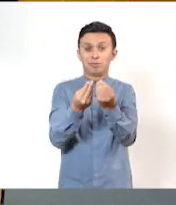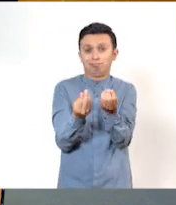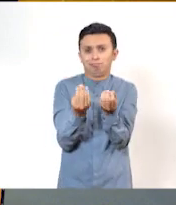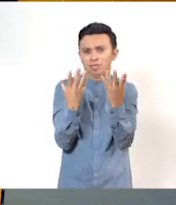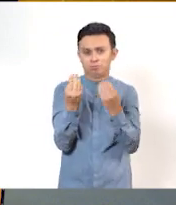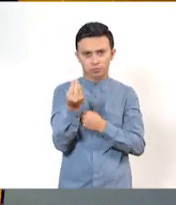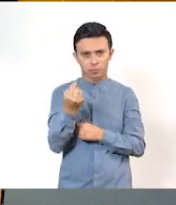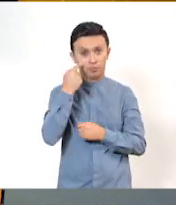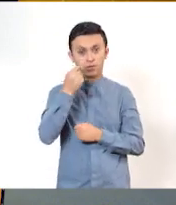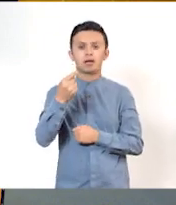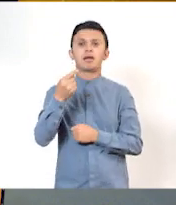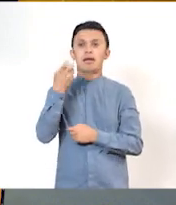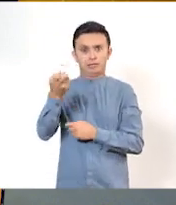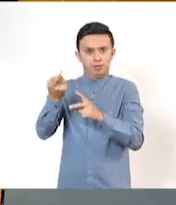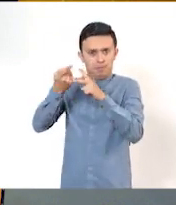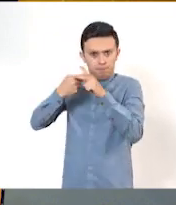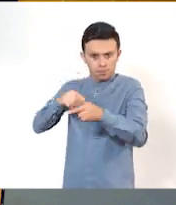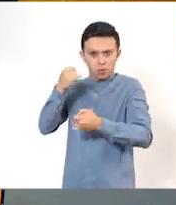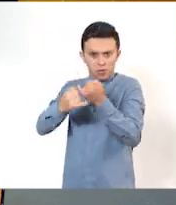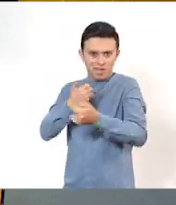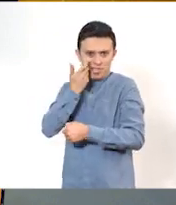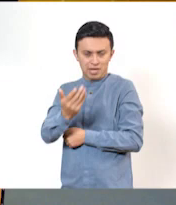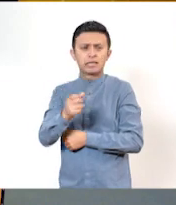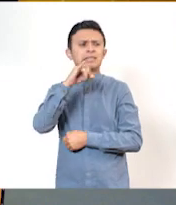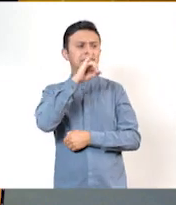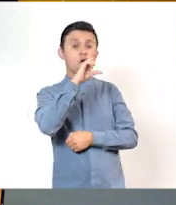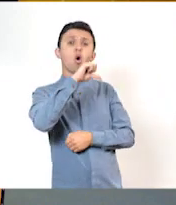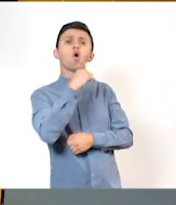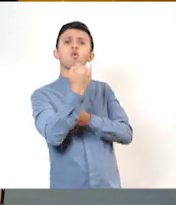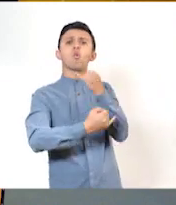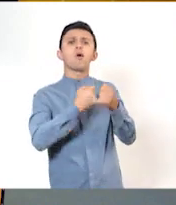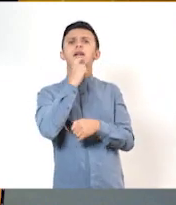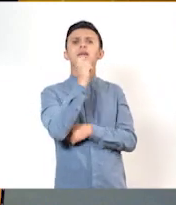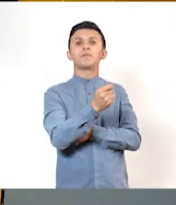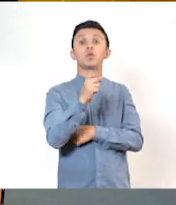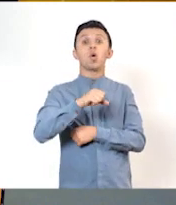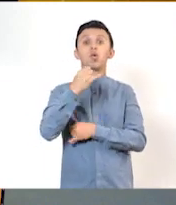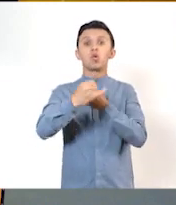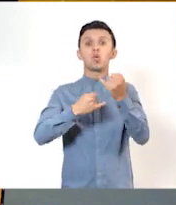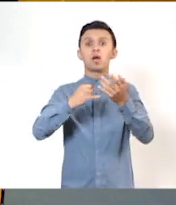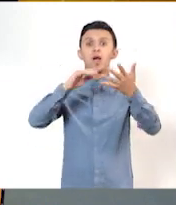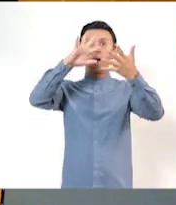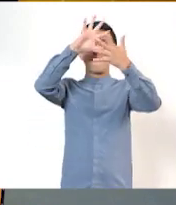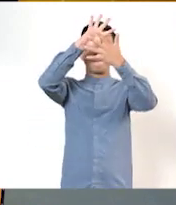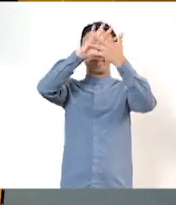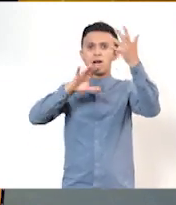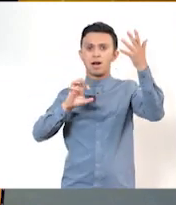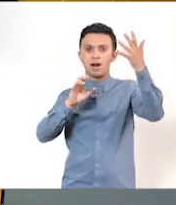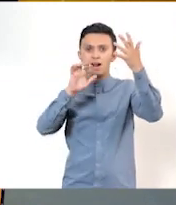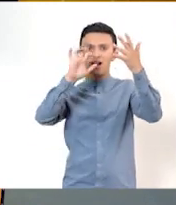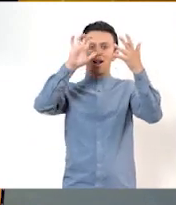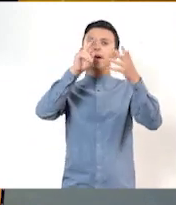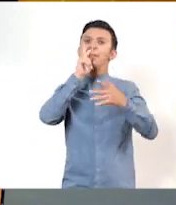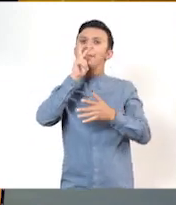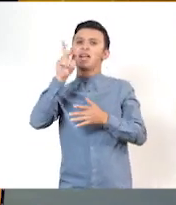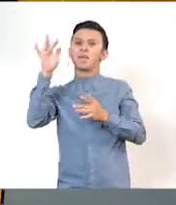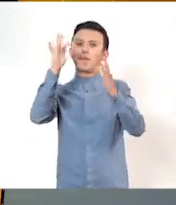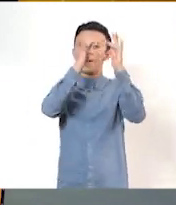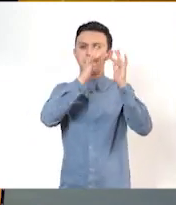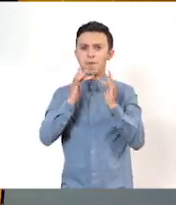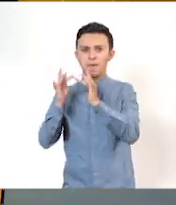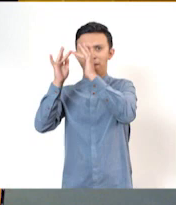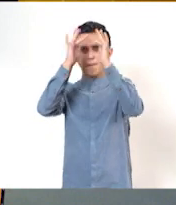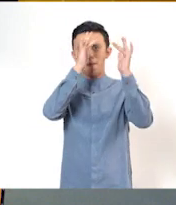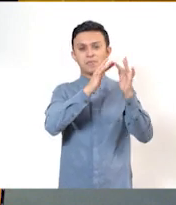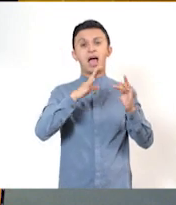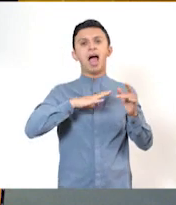jugando. Sí, ¿a qué vamos a jugar hoy? Vamos a jugar a la telaraña de las palabras. Aquí